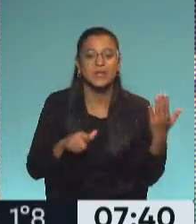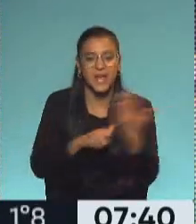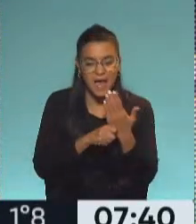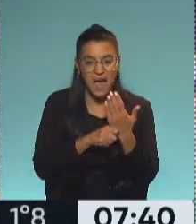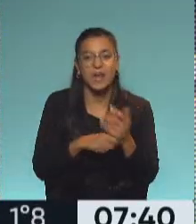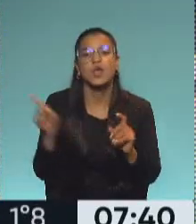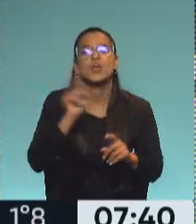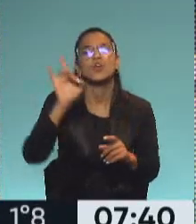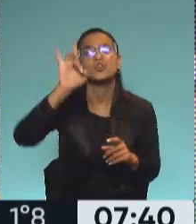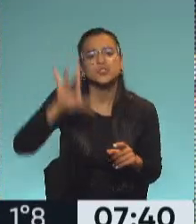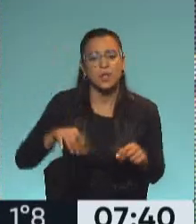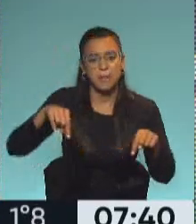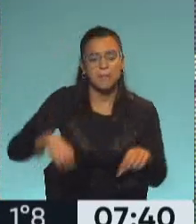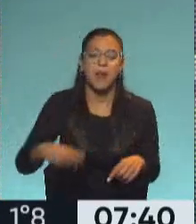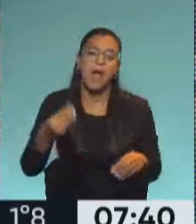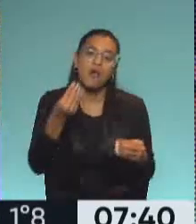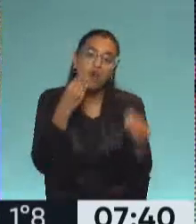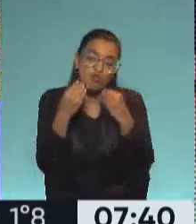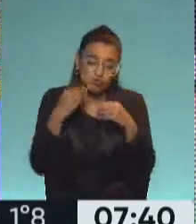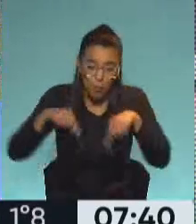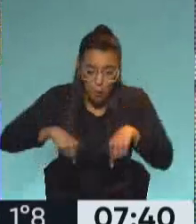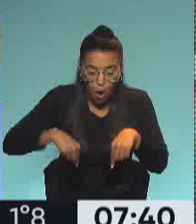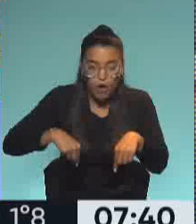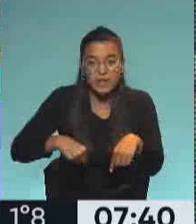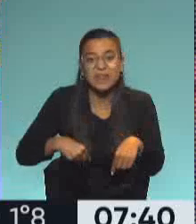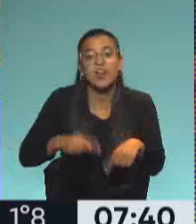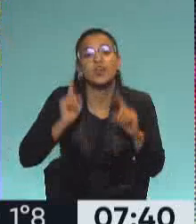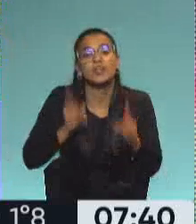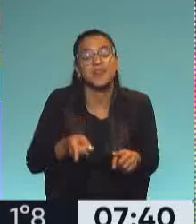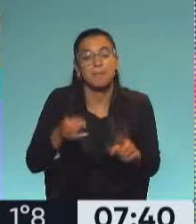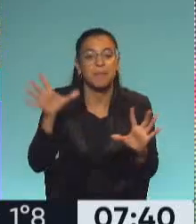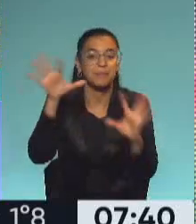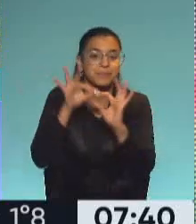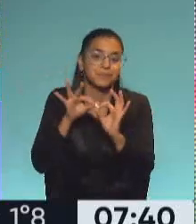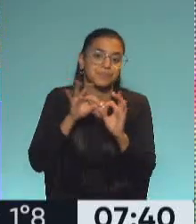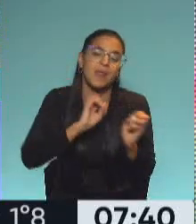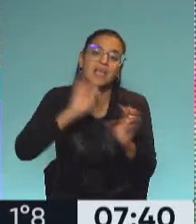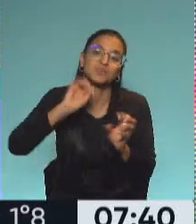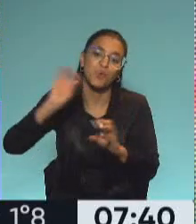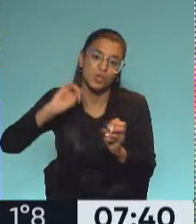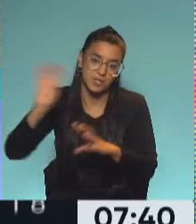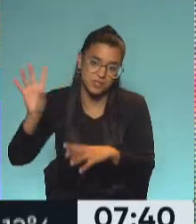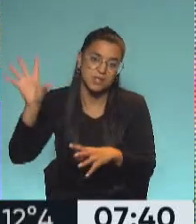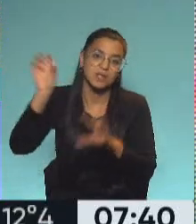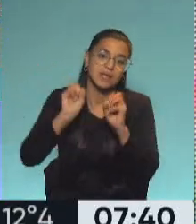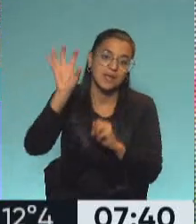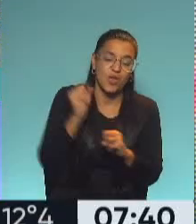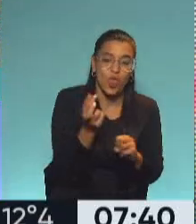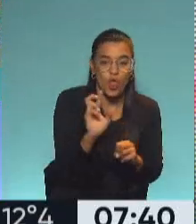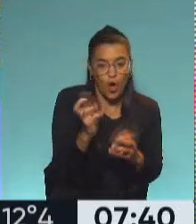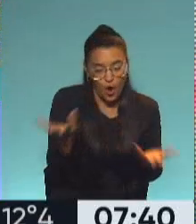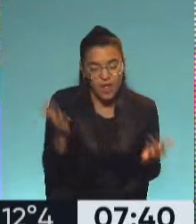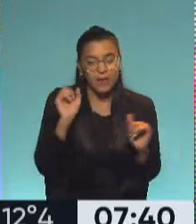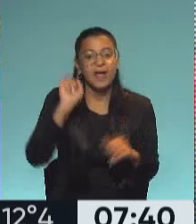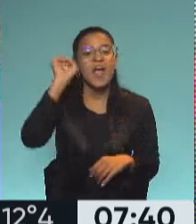carne, no solamente para el consumo interno, sino también en lo que está vinculado obviamente con las exportaciones y el ingreso de dólares. Claro, para